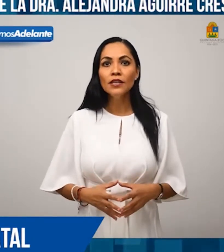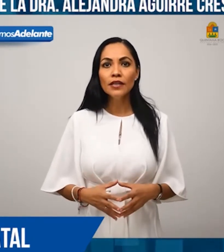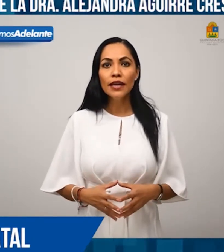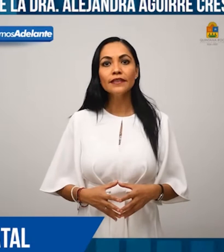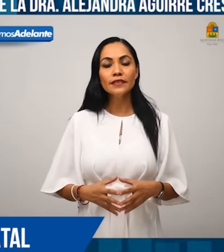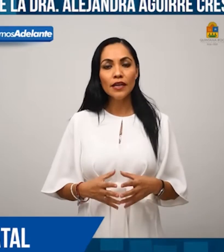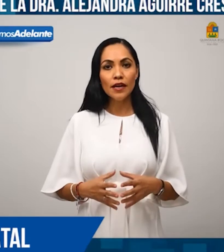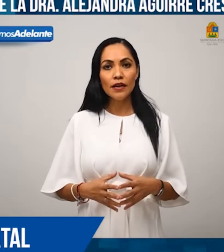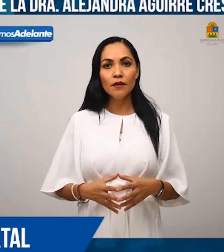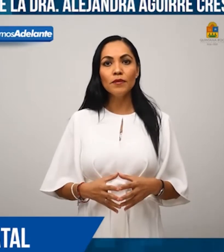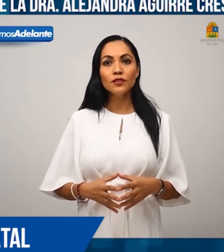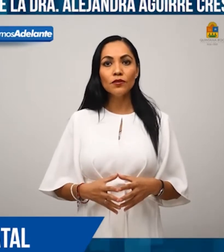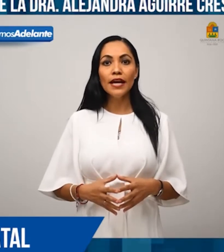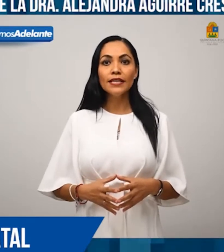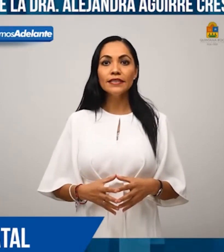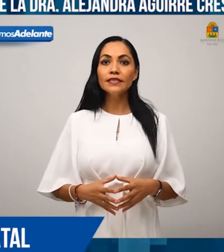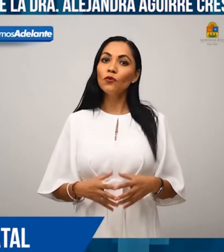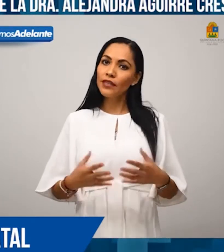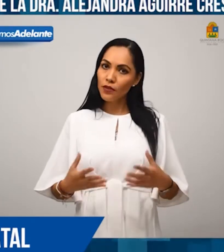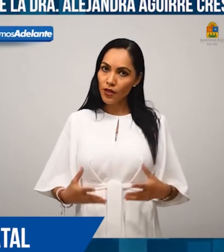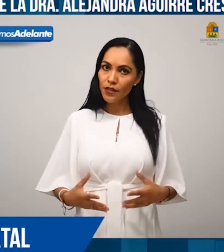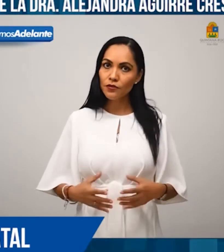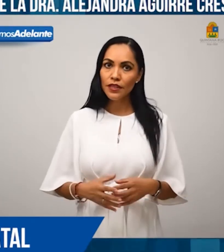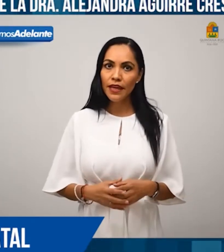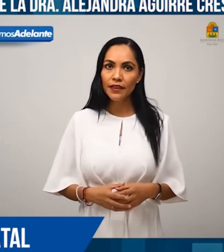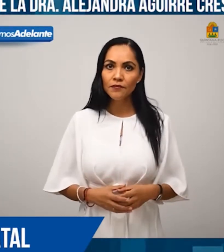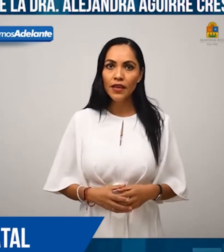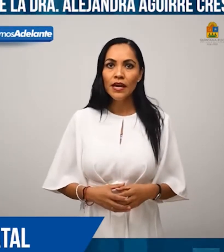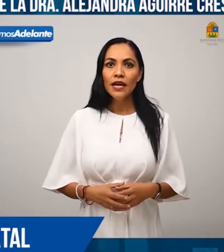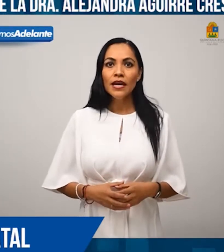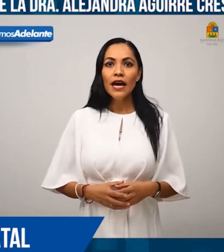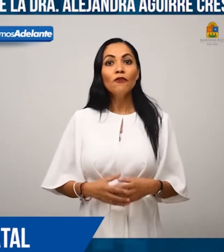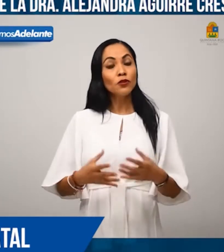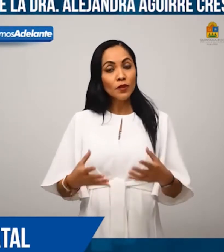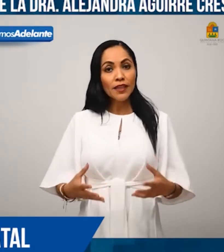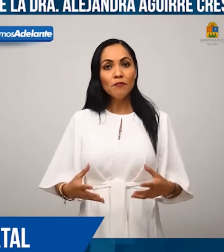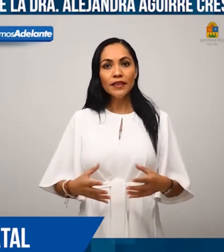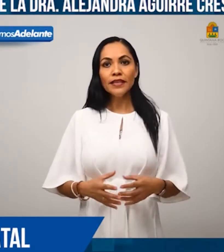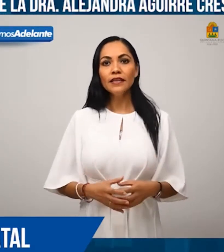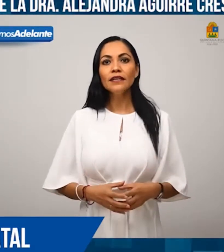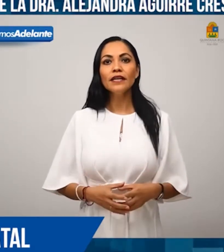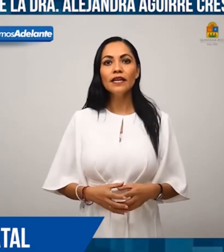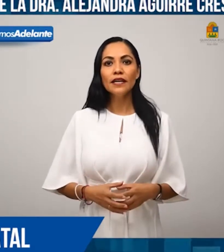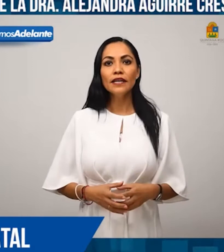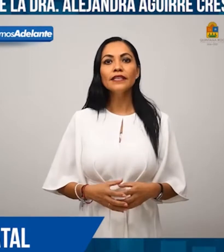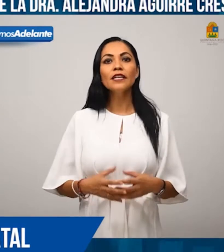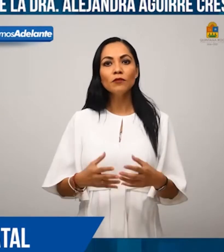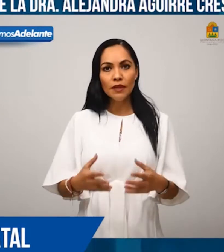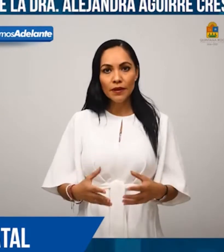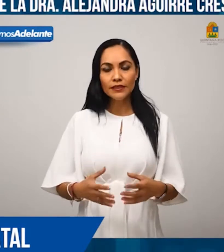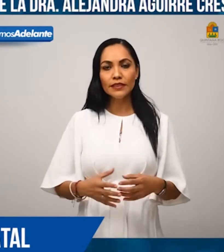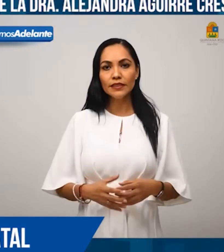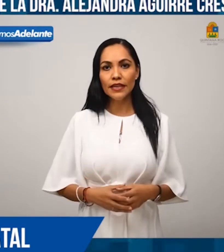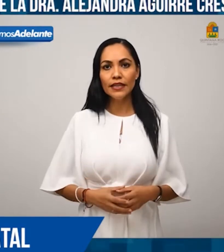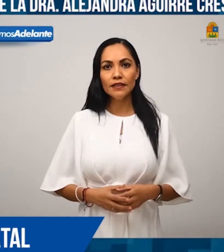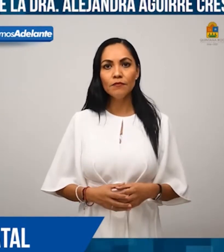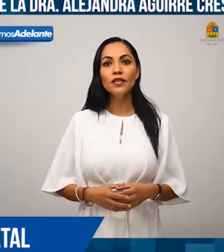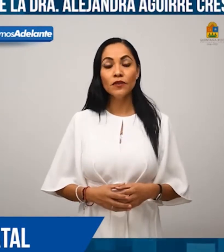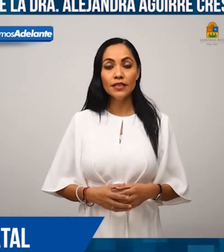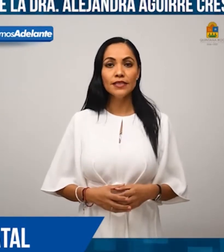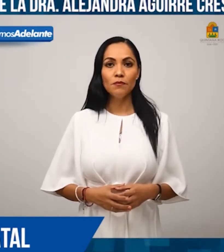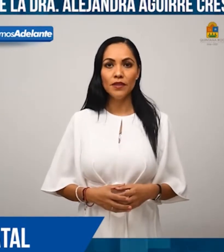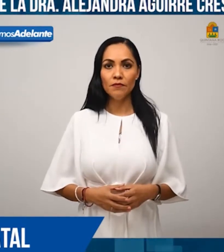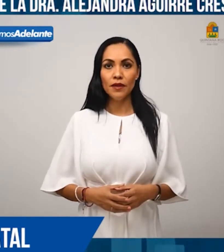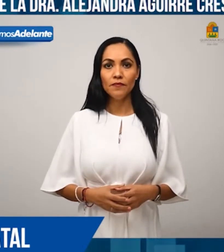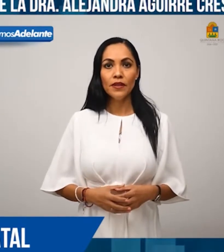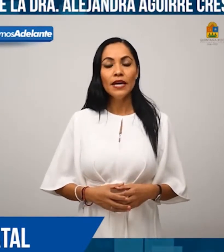y la tercera persona es de 51 años de edad. Afortunadamente tenemos avances en el